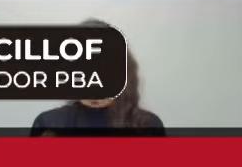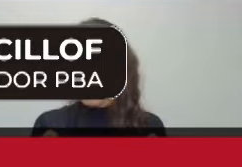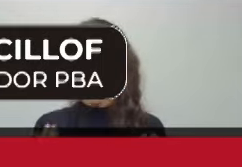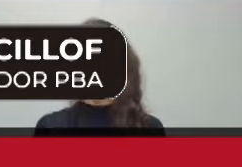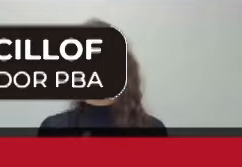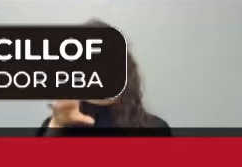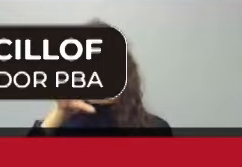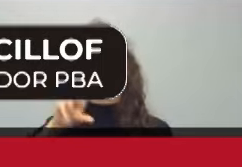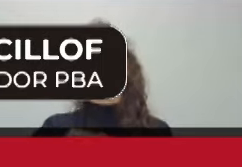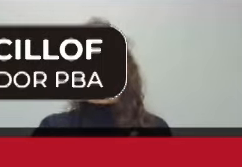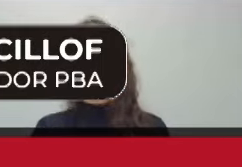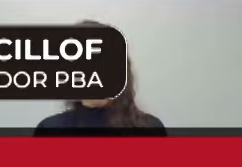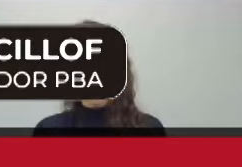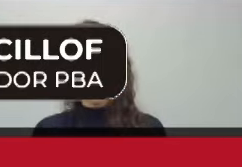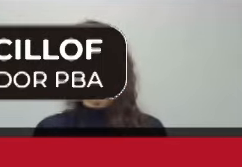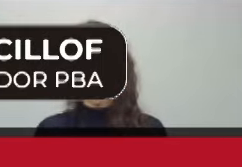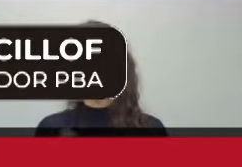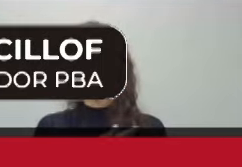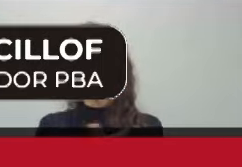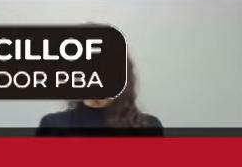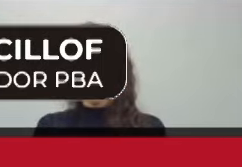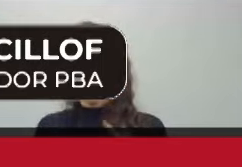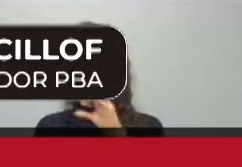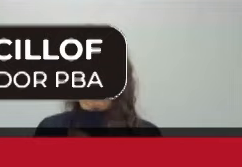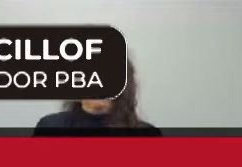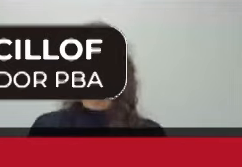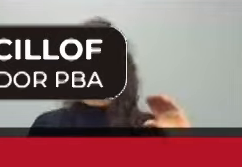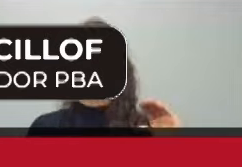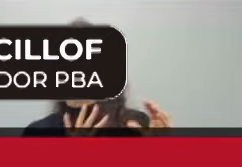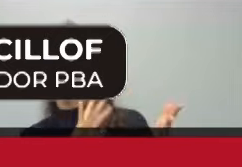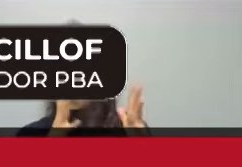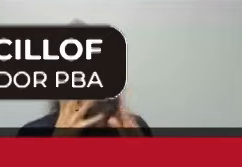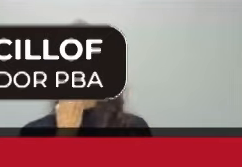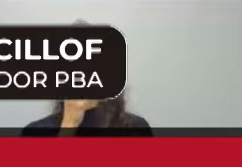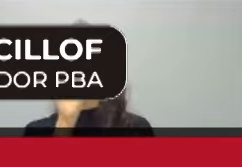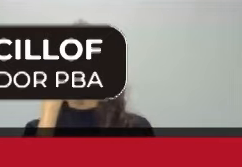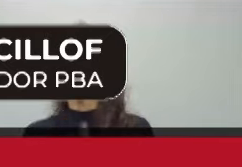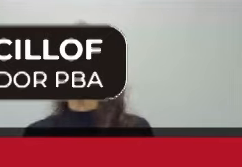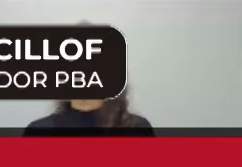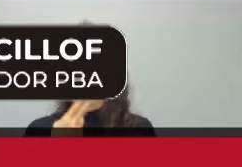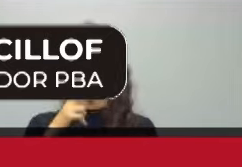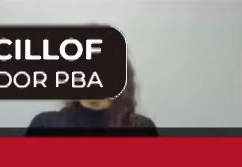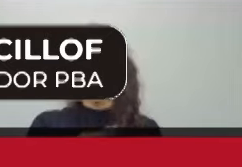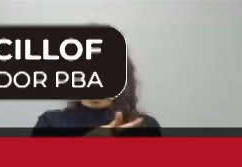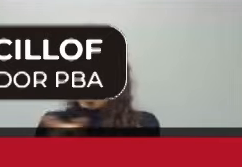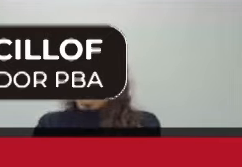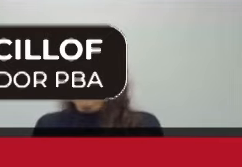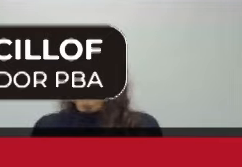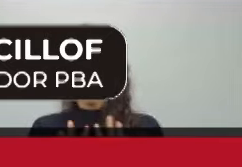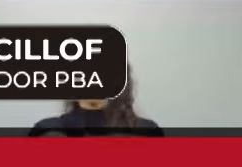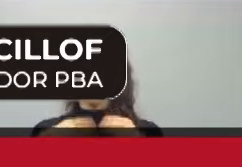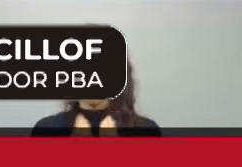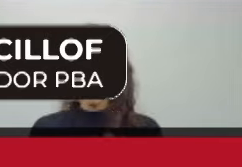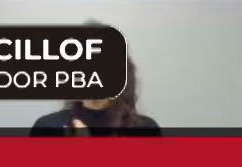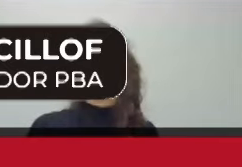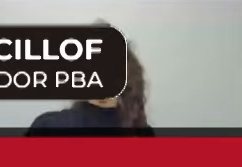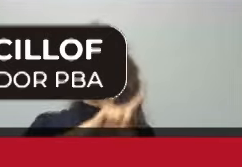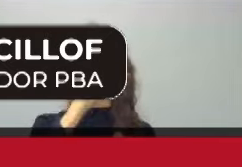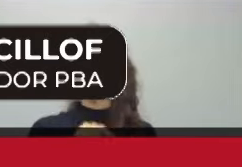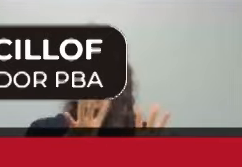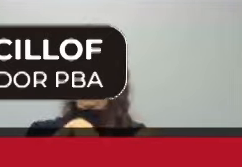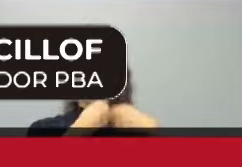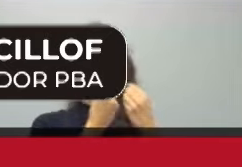aporta aproximadamente el 40% de todos los recursos tributarios de la República